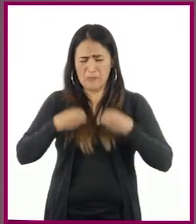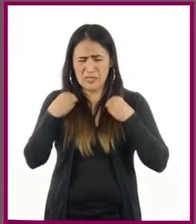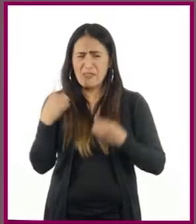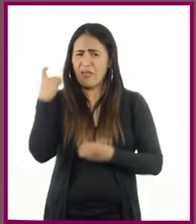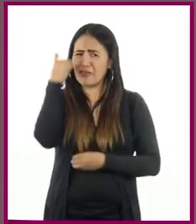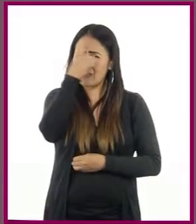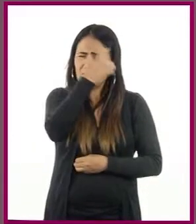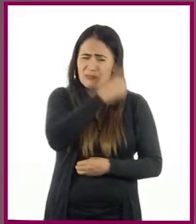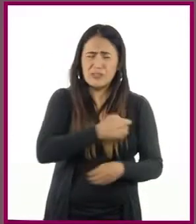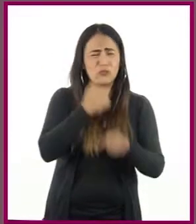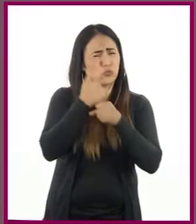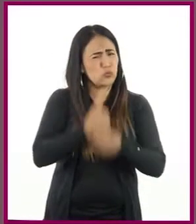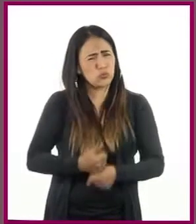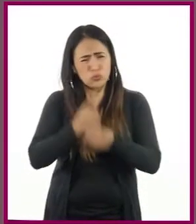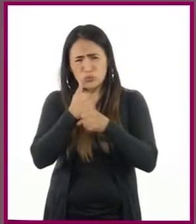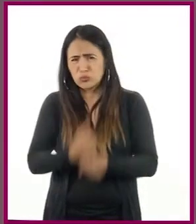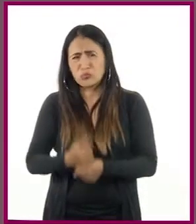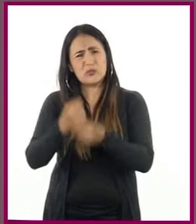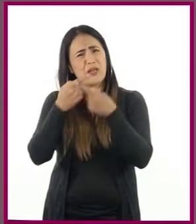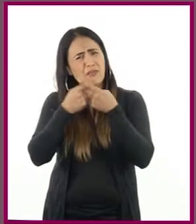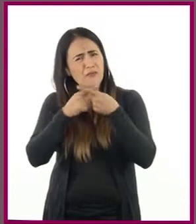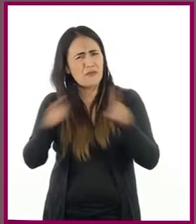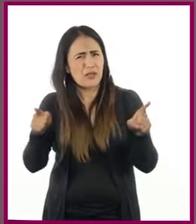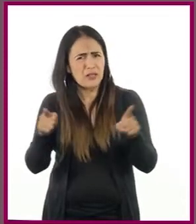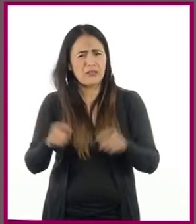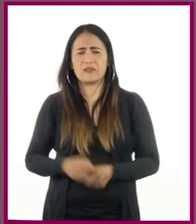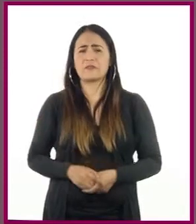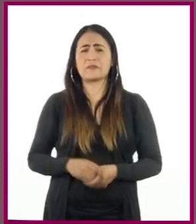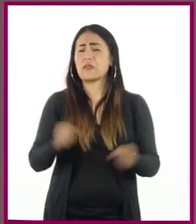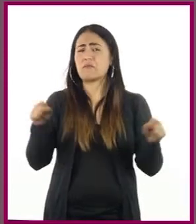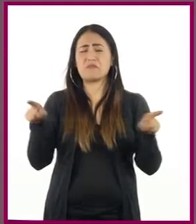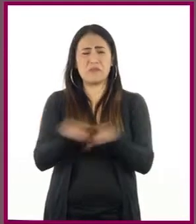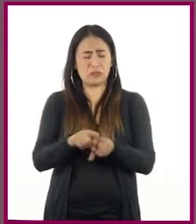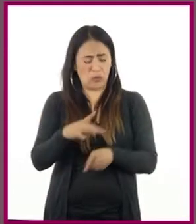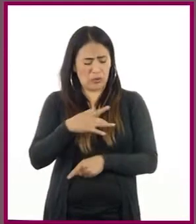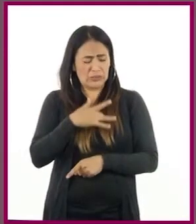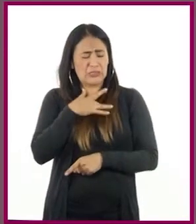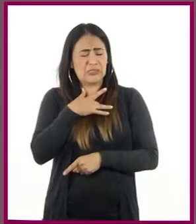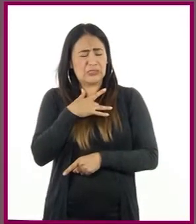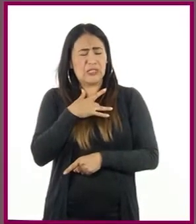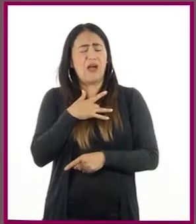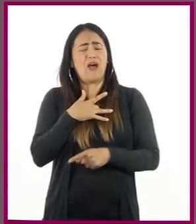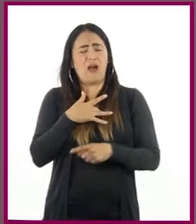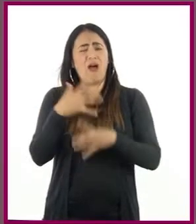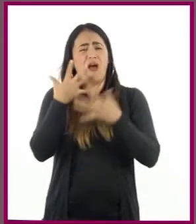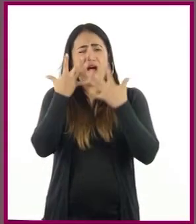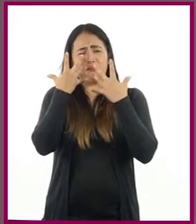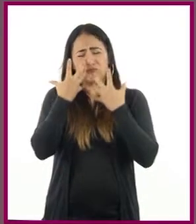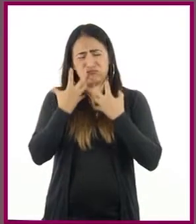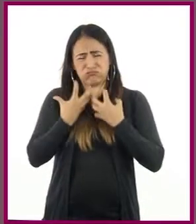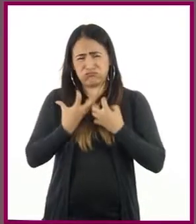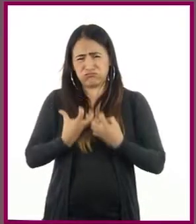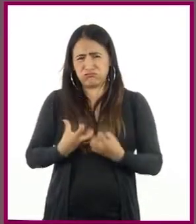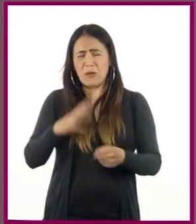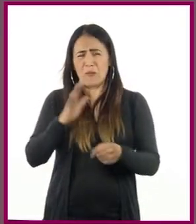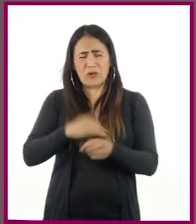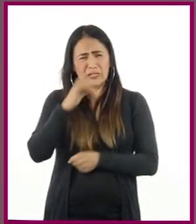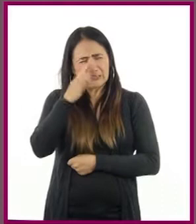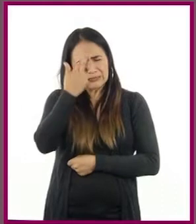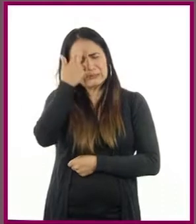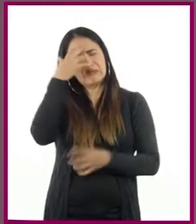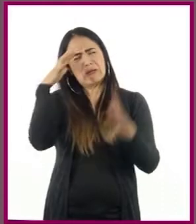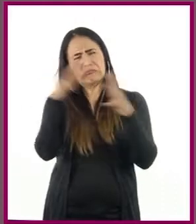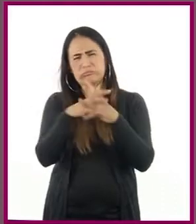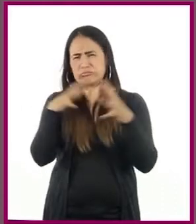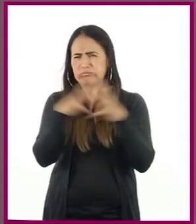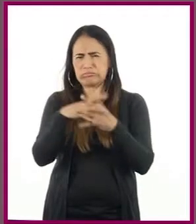dolorosa y distinta. También compartimos un mismo dolor, el inmenso dolor de la guerra. Se